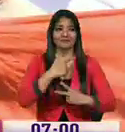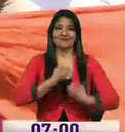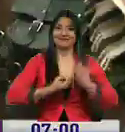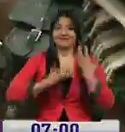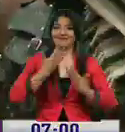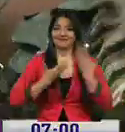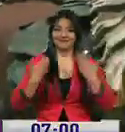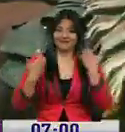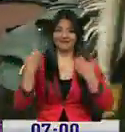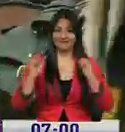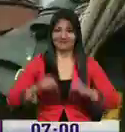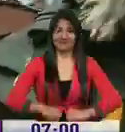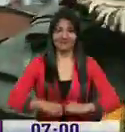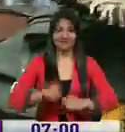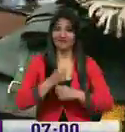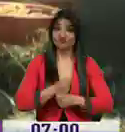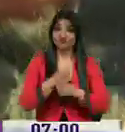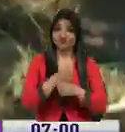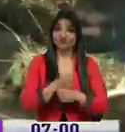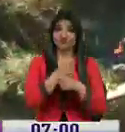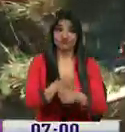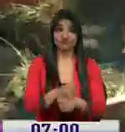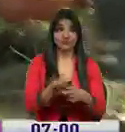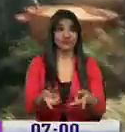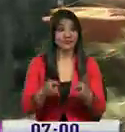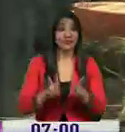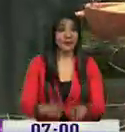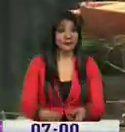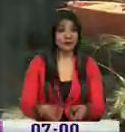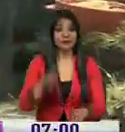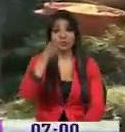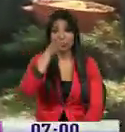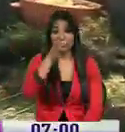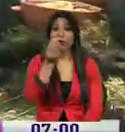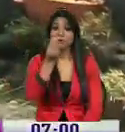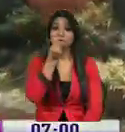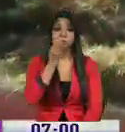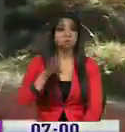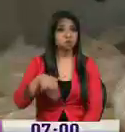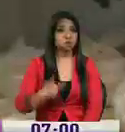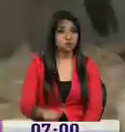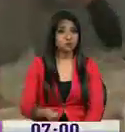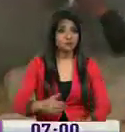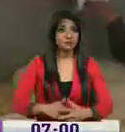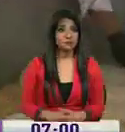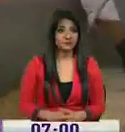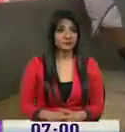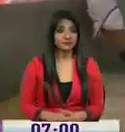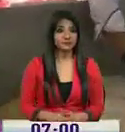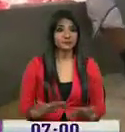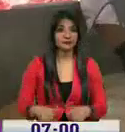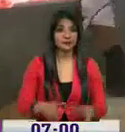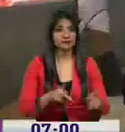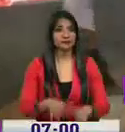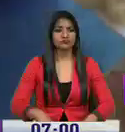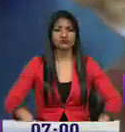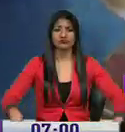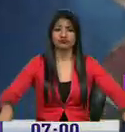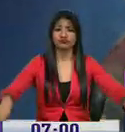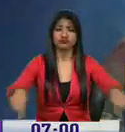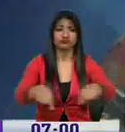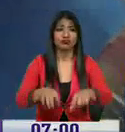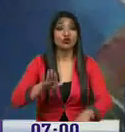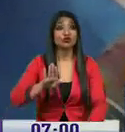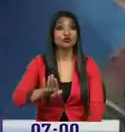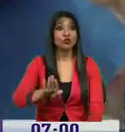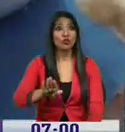entusiasma. Junto con el Paseo del Chagra, el Cantón Mejía también resaltó su cultura gastronómica. Este año se preparó una tonelada del